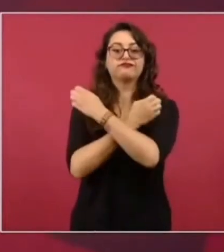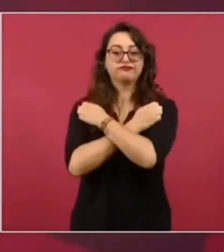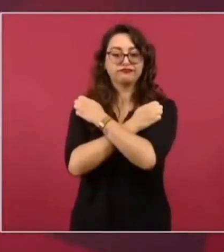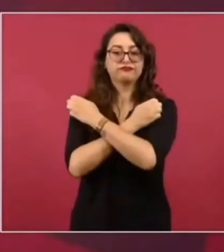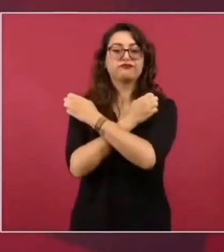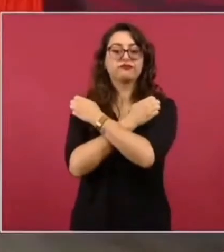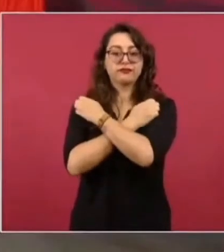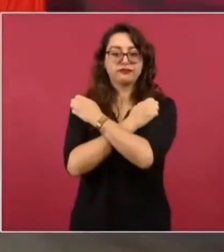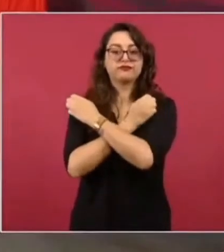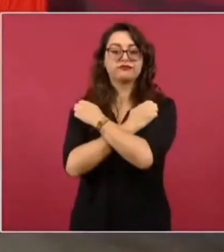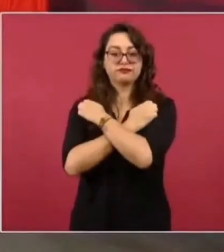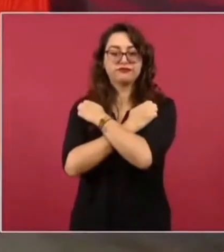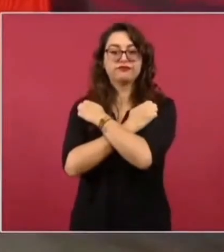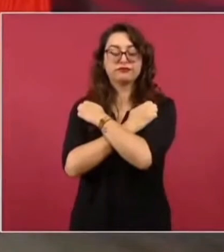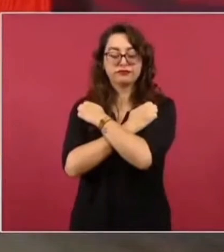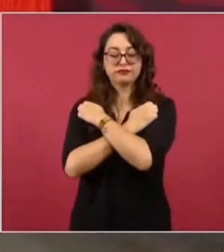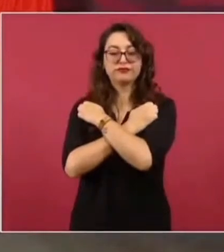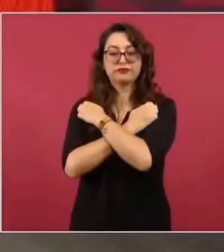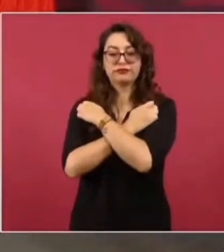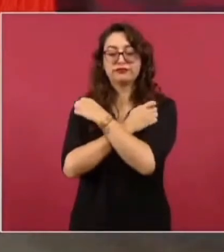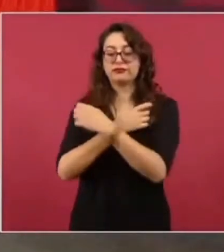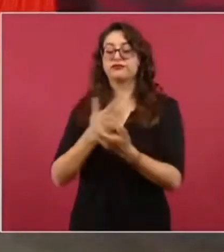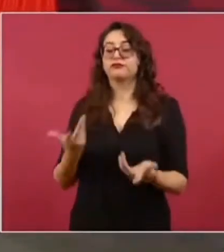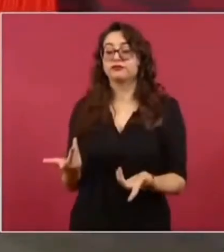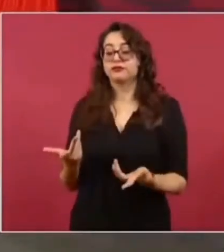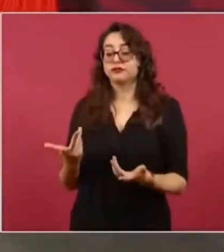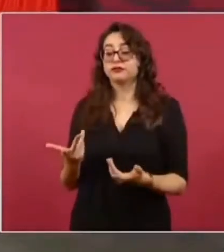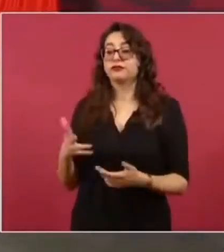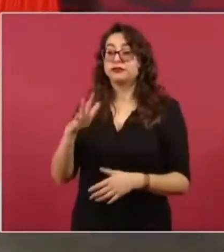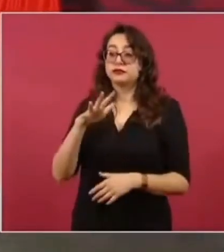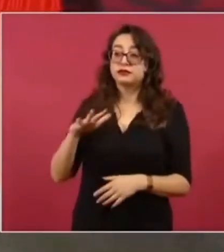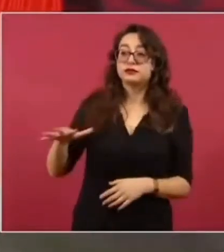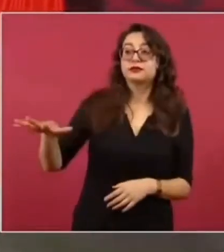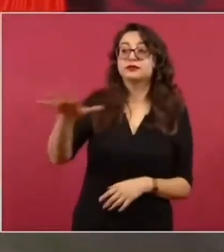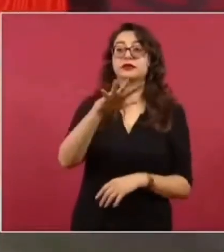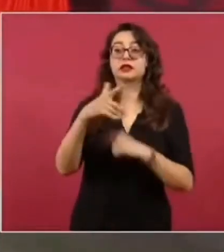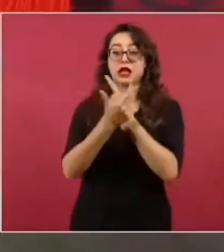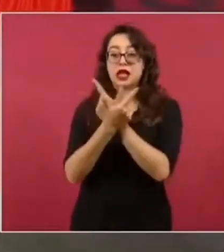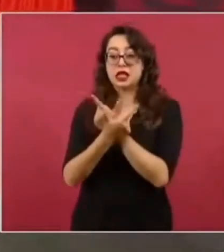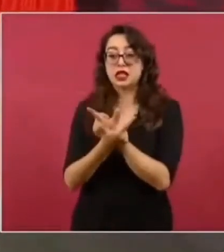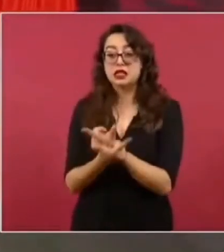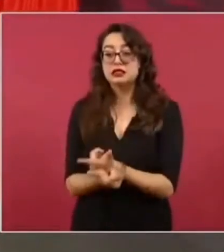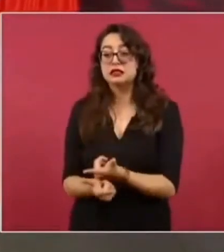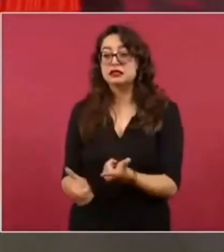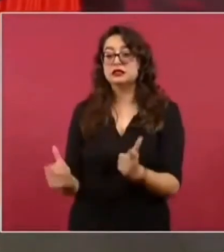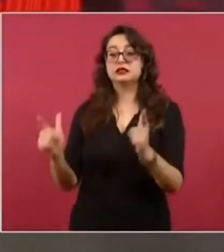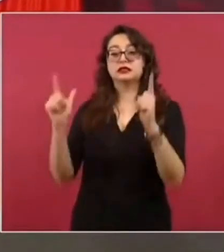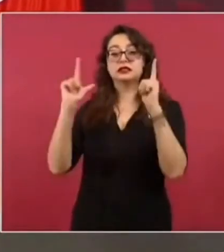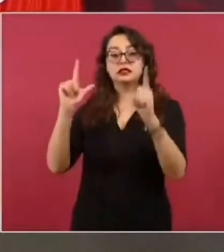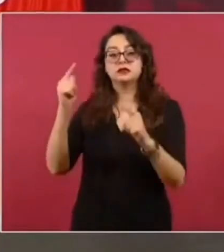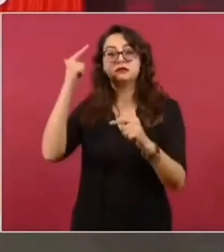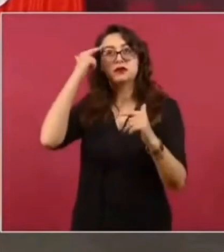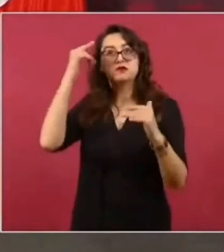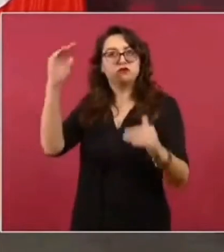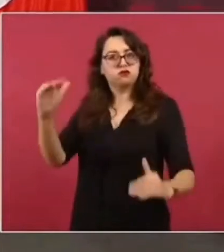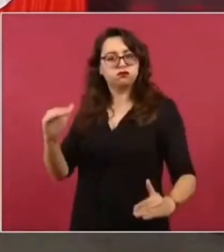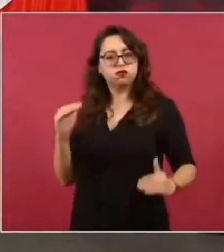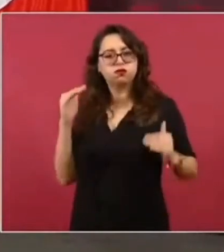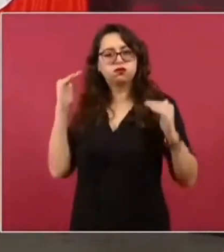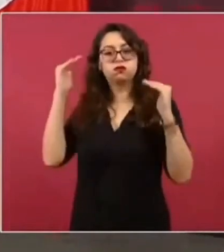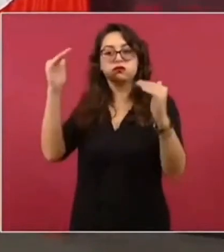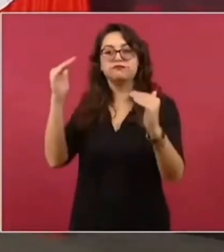el que descansan la libertad y el engrandecimiento de los